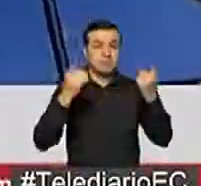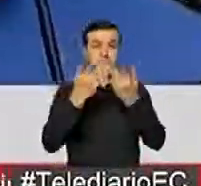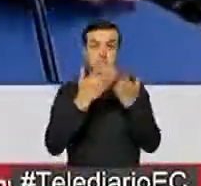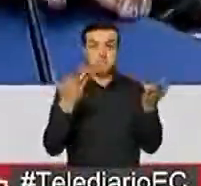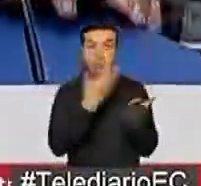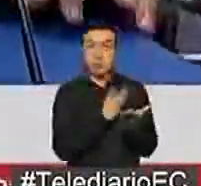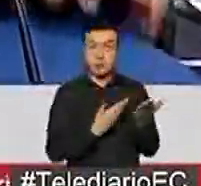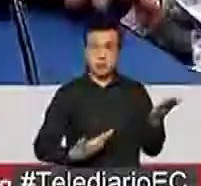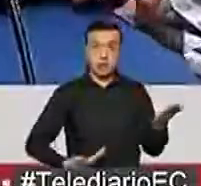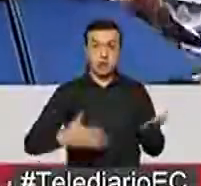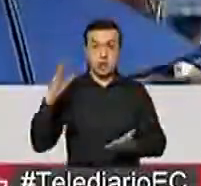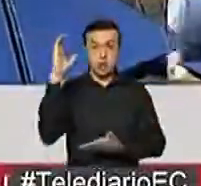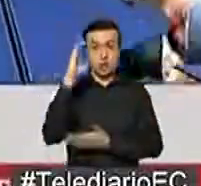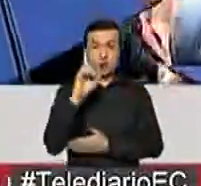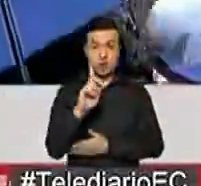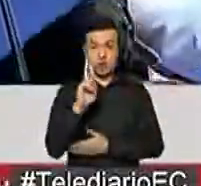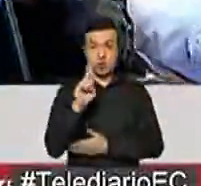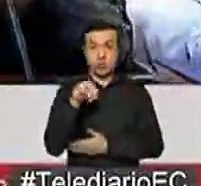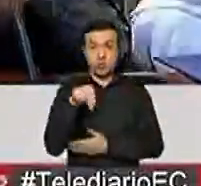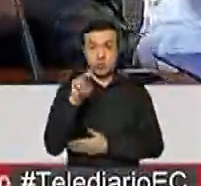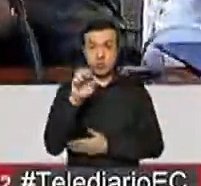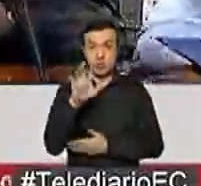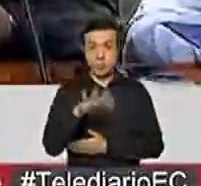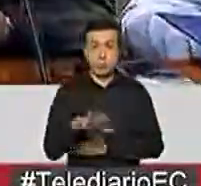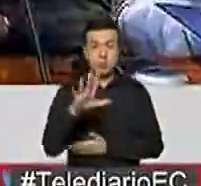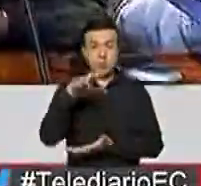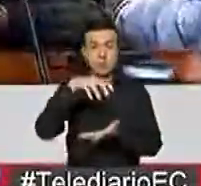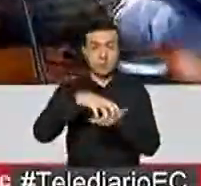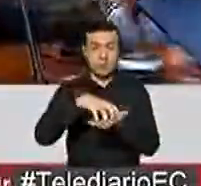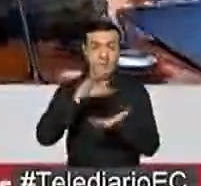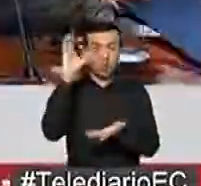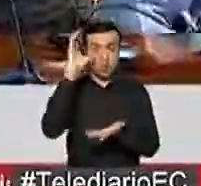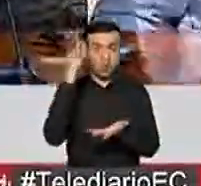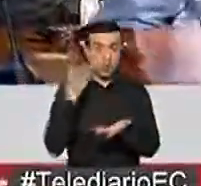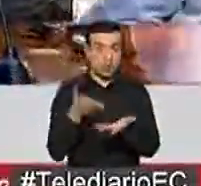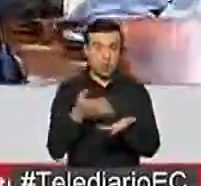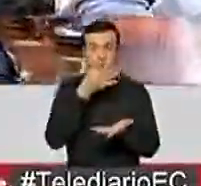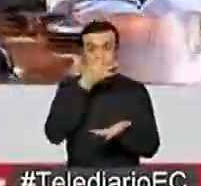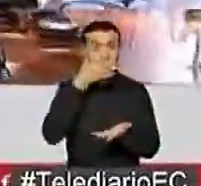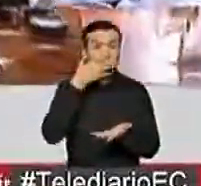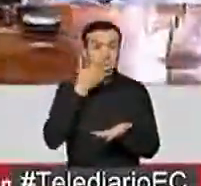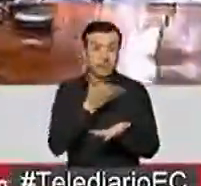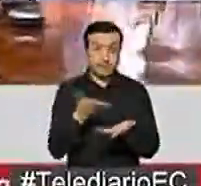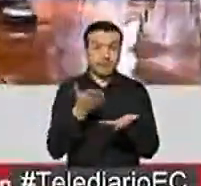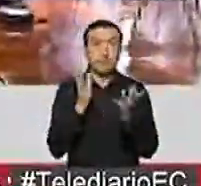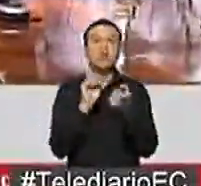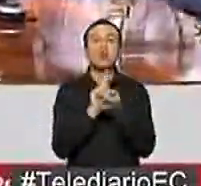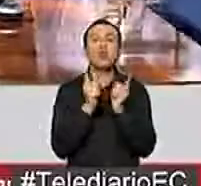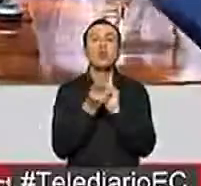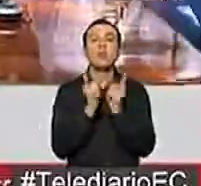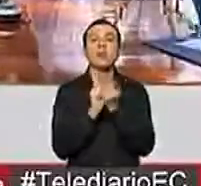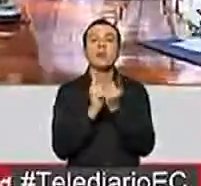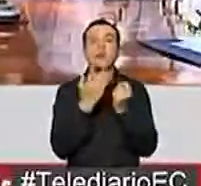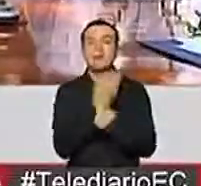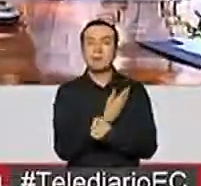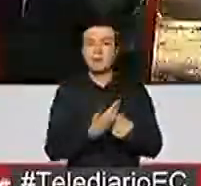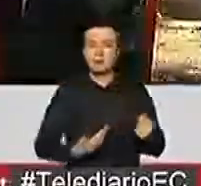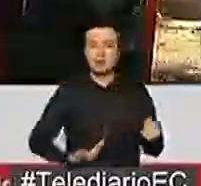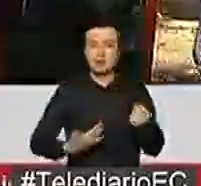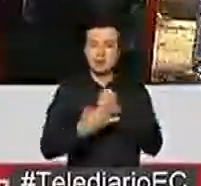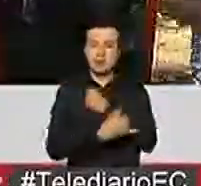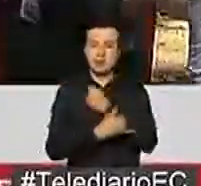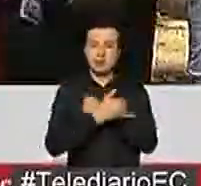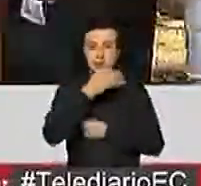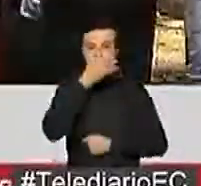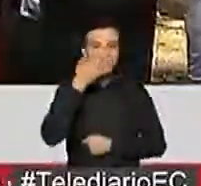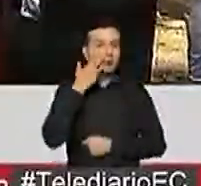mandatario anfitrión, Iván Duque finalizó en Leticia, capital del departamento colombiano de Amazonas, la cumbre de presidentes de países amazónicos, que con